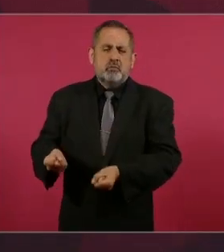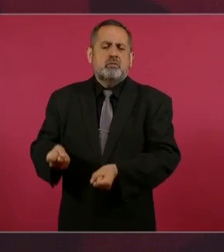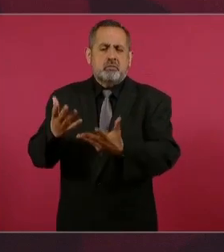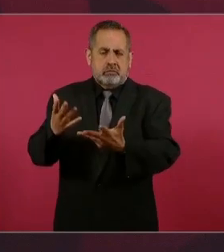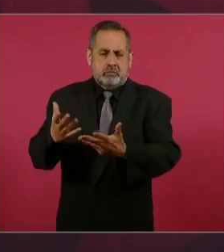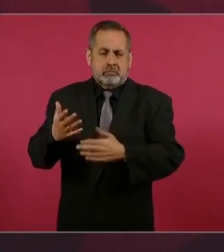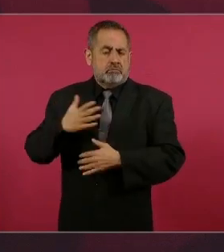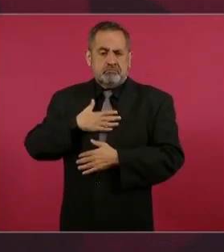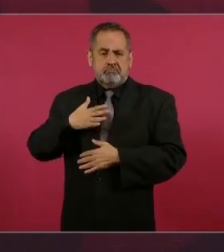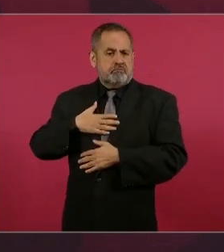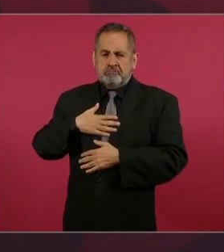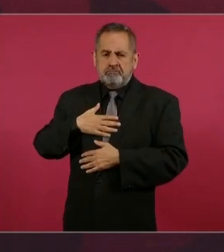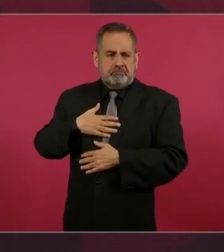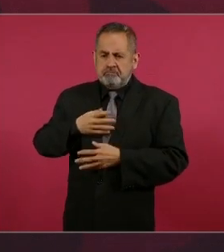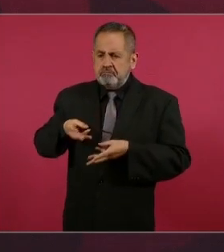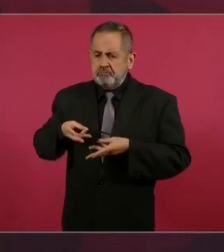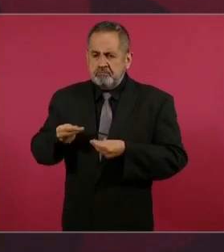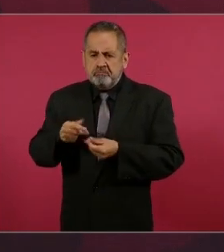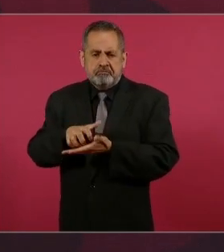año pasado.